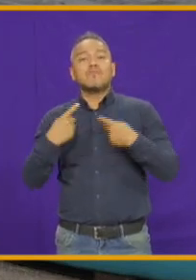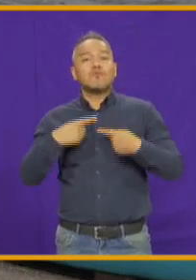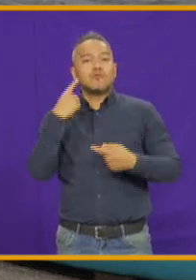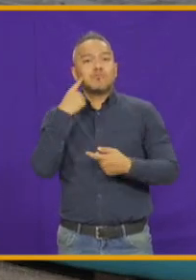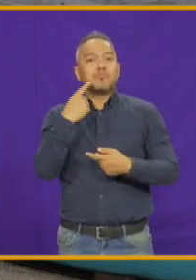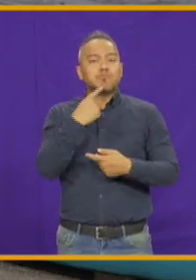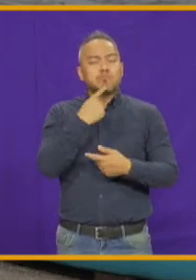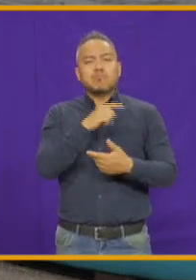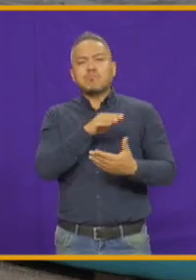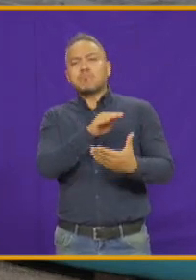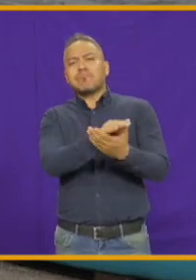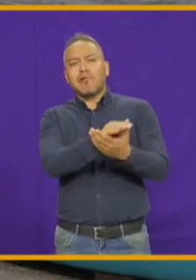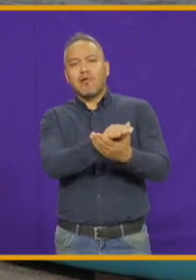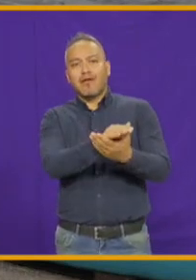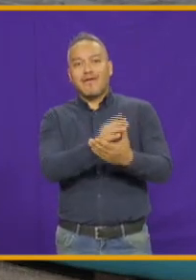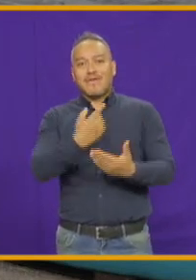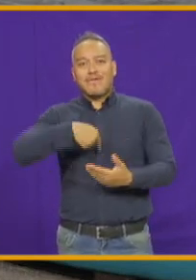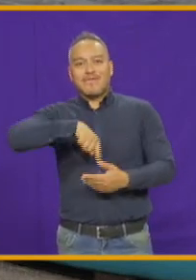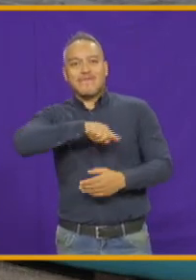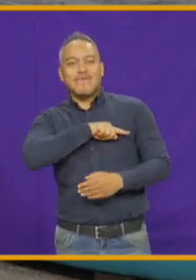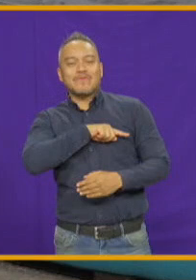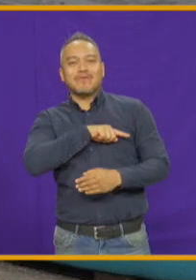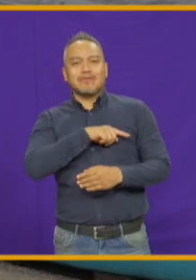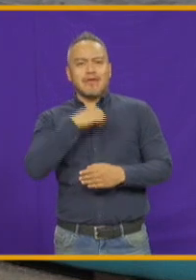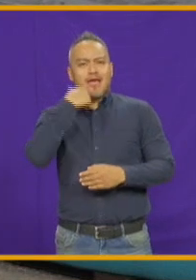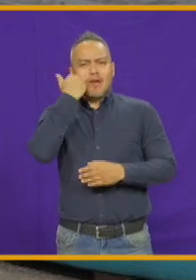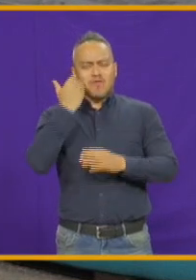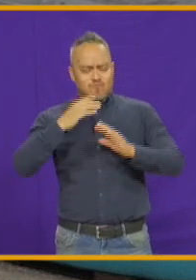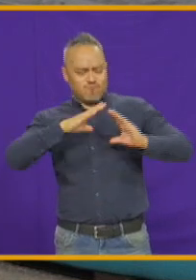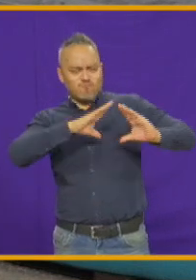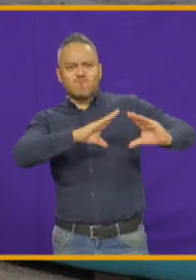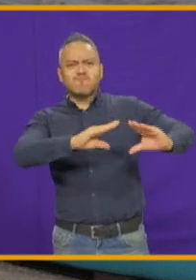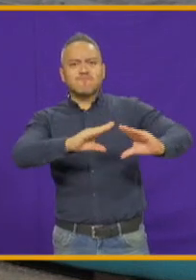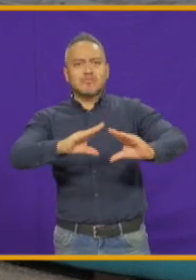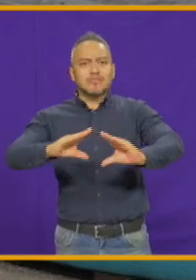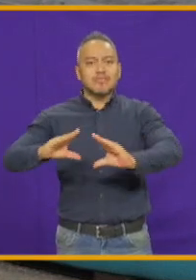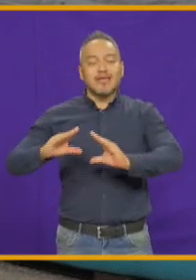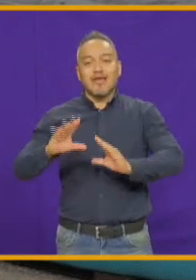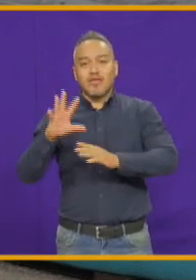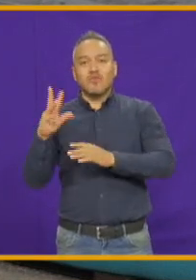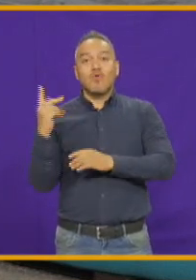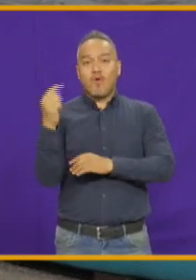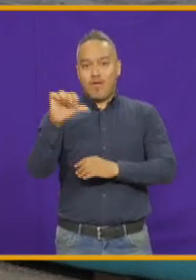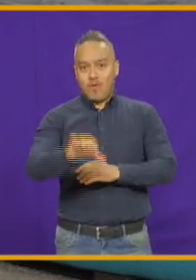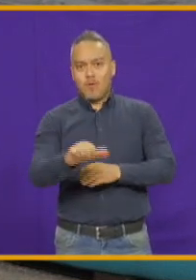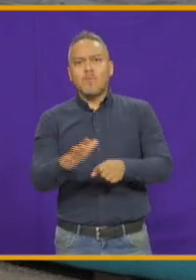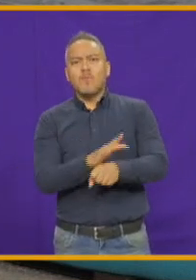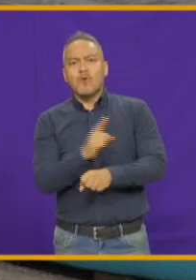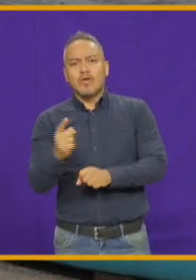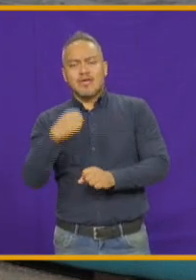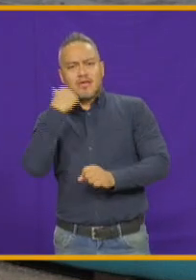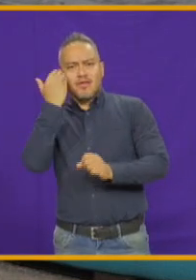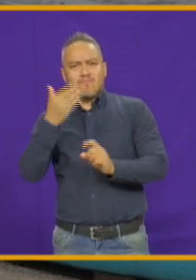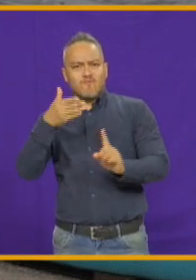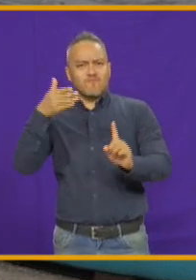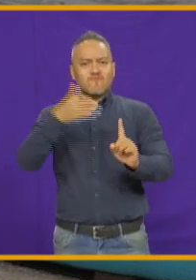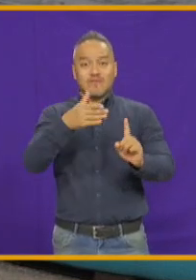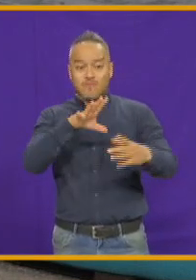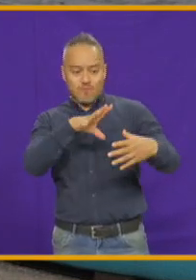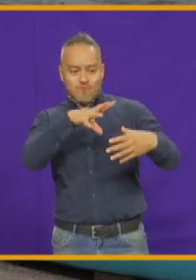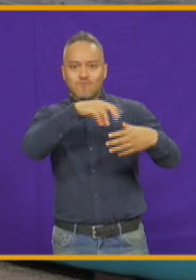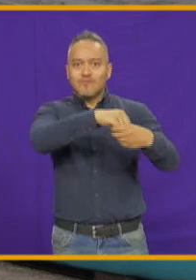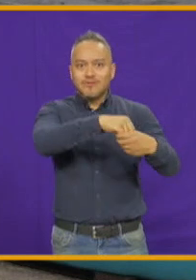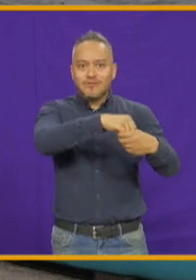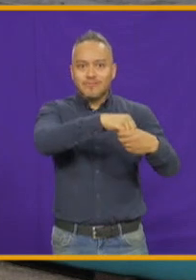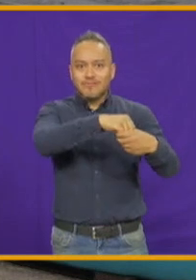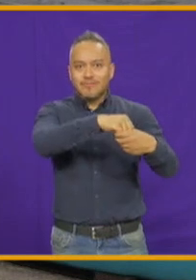entonces nos propusimos enseñarles un poquito de cultura tecnológica a partir del día de hoy para que esa inclusión sea no solamente